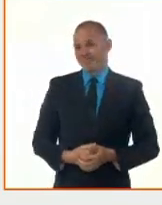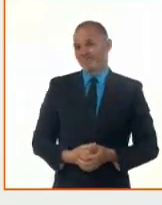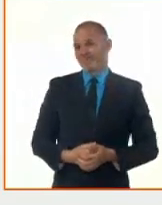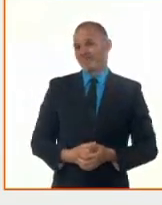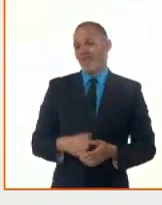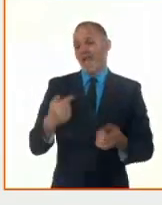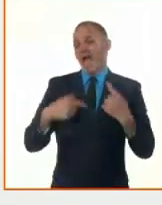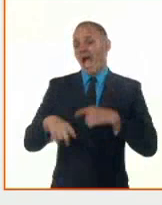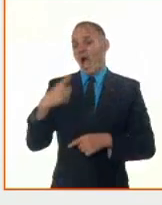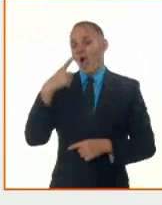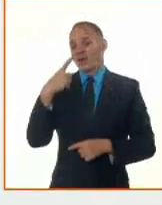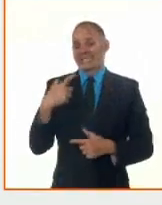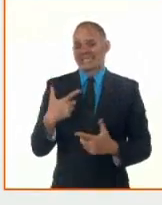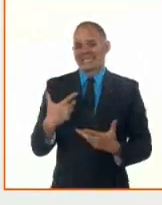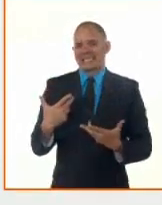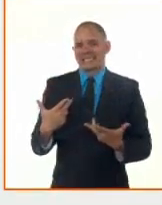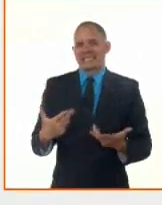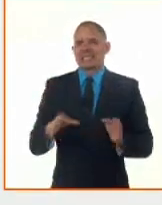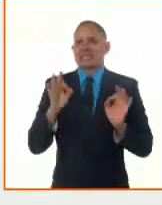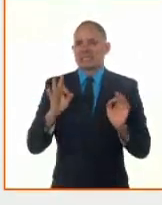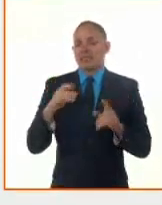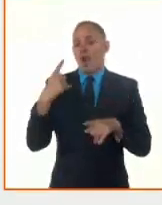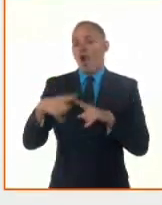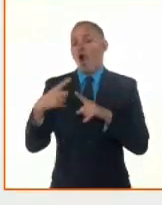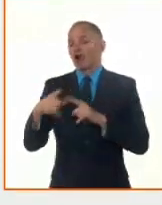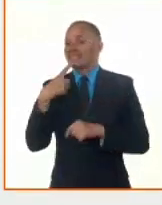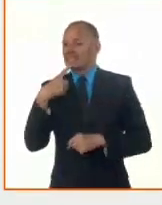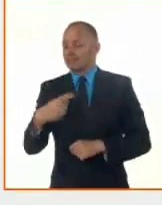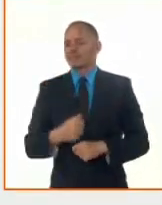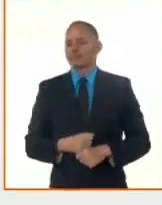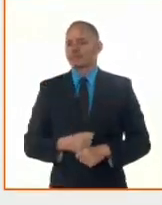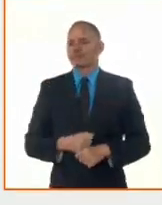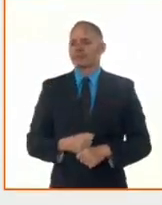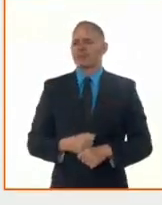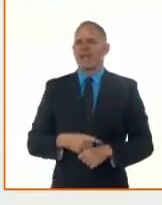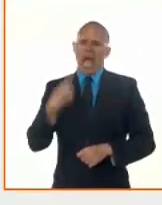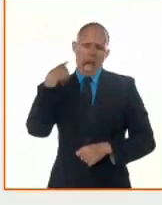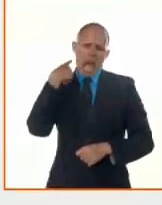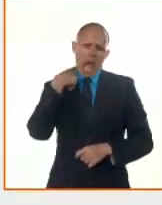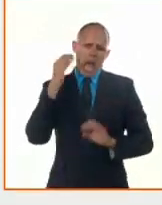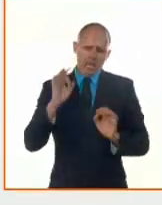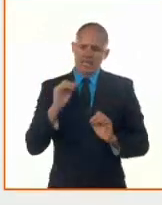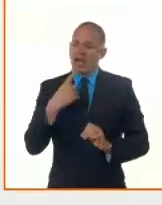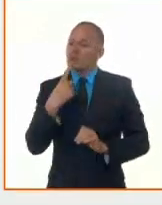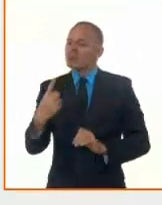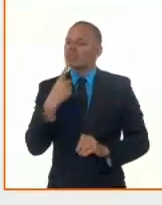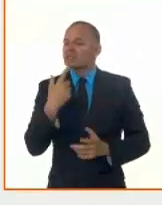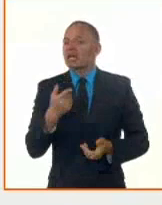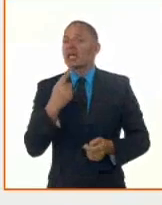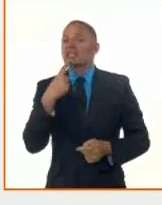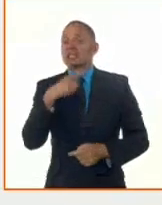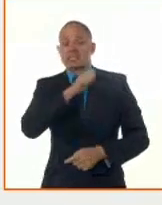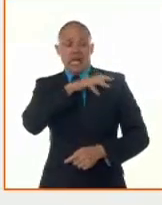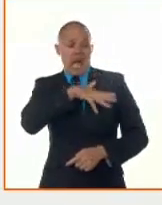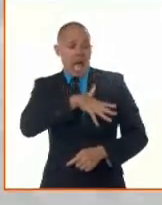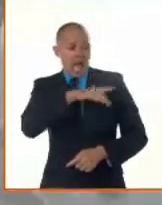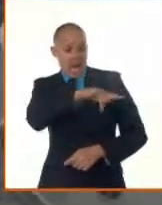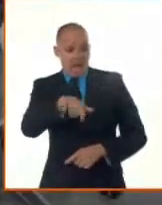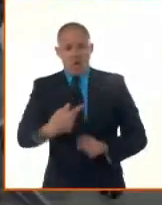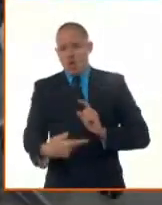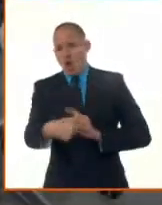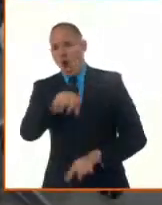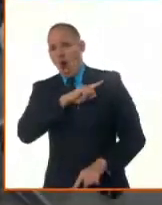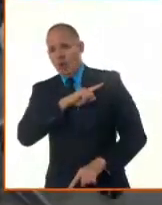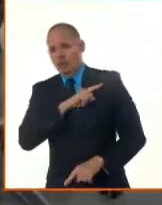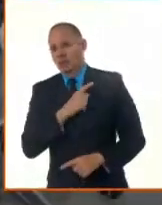Eternamente esta los palestinos van a venir nos van a agredir los árabes y entonces no voy a recordar todas